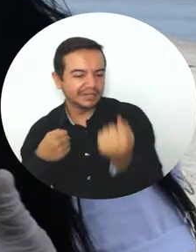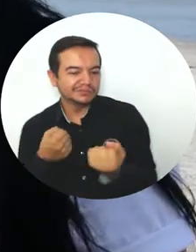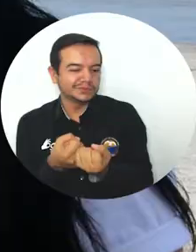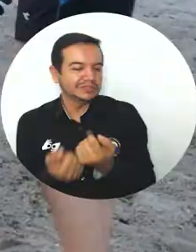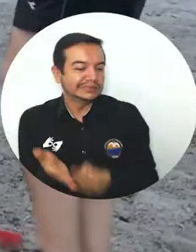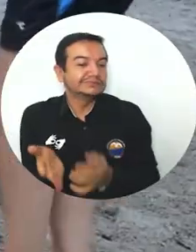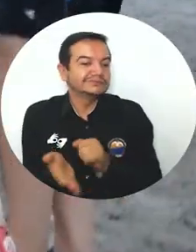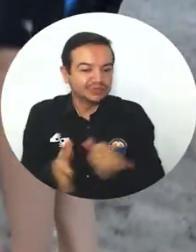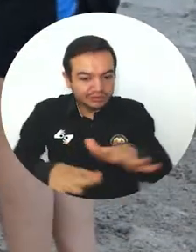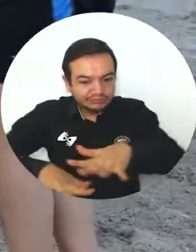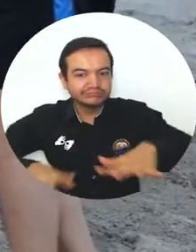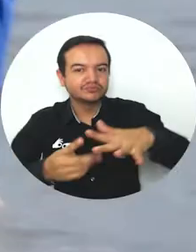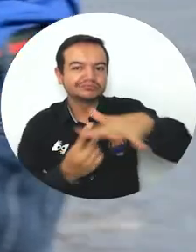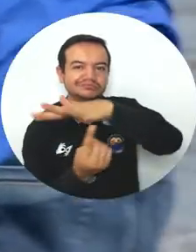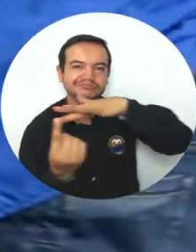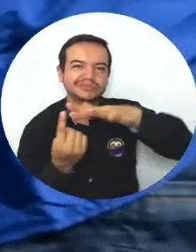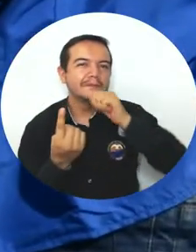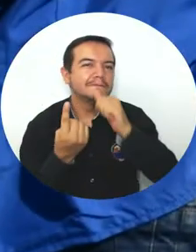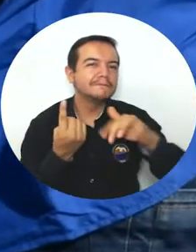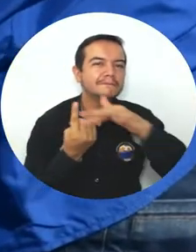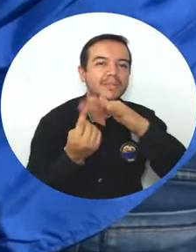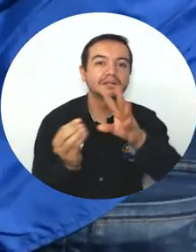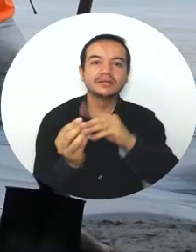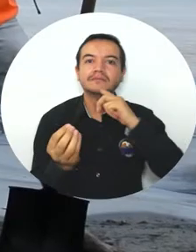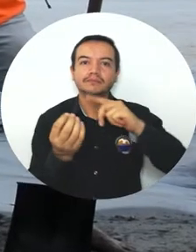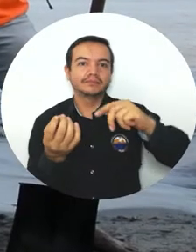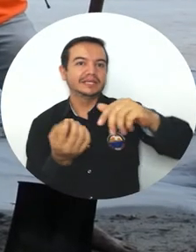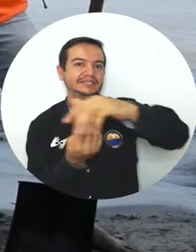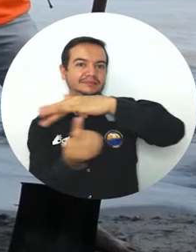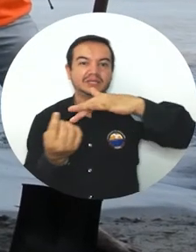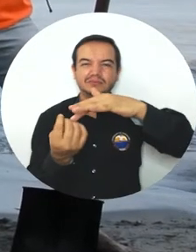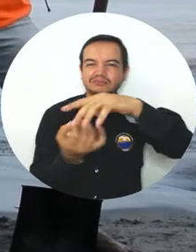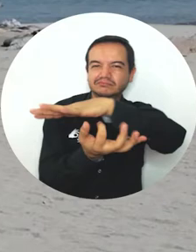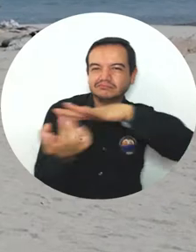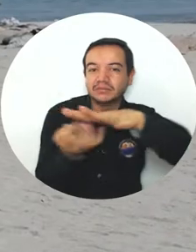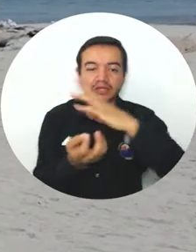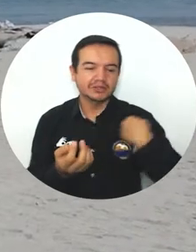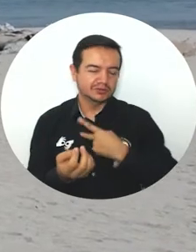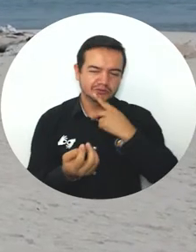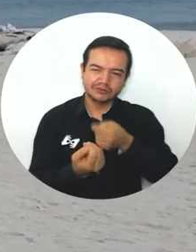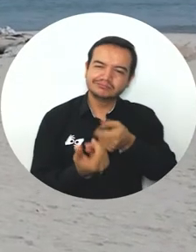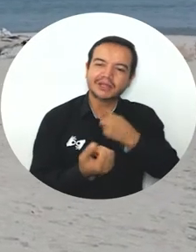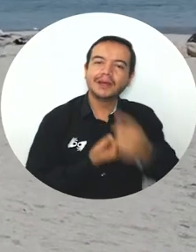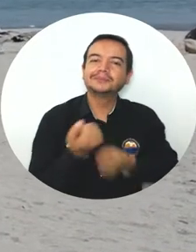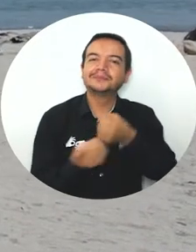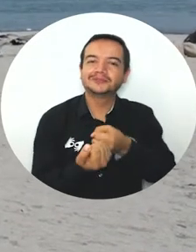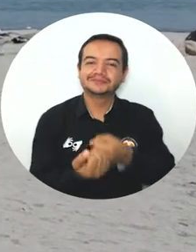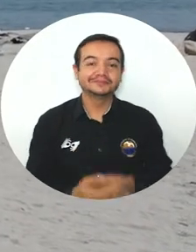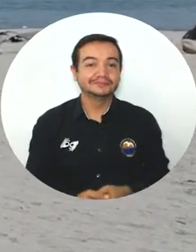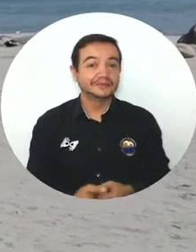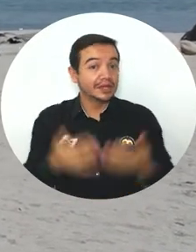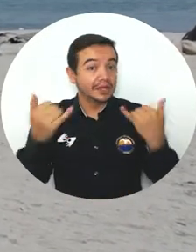al mejorar el ecosistema del mar, al medio ambiente y pues dejar nuestro granito de arena como líderes. La invitación es para que todas las personas que